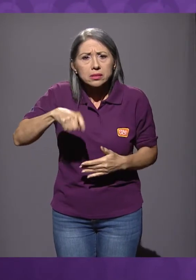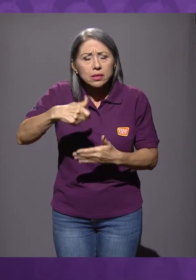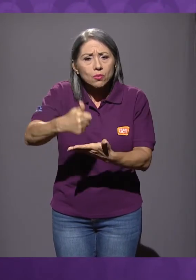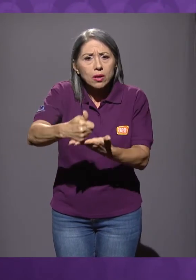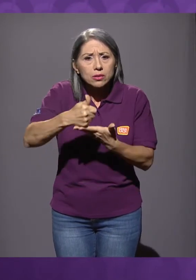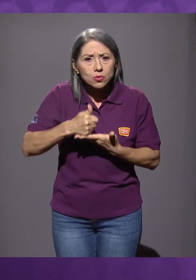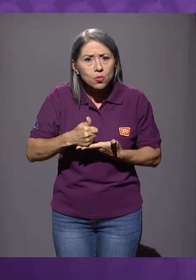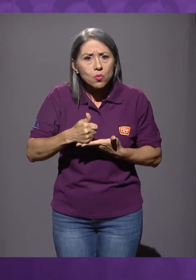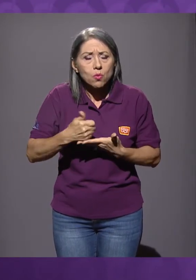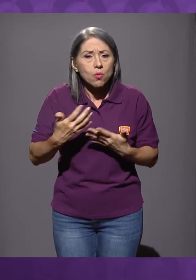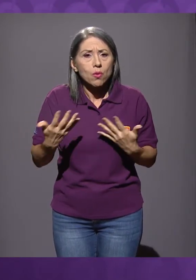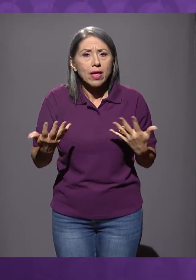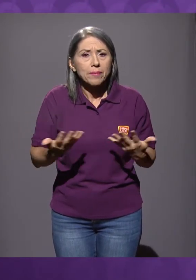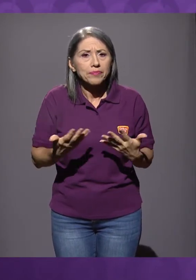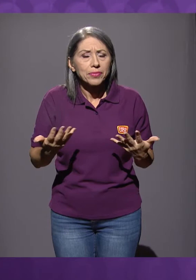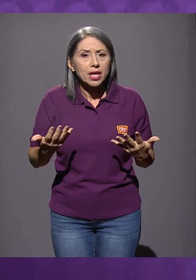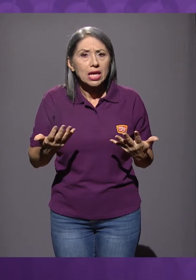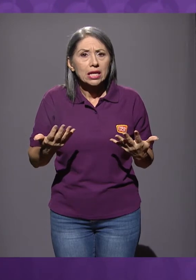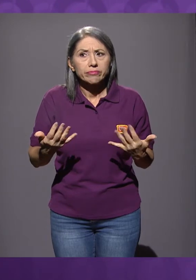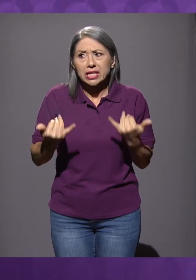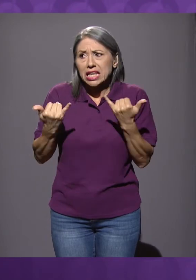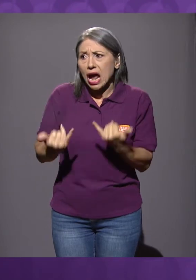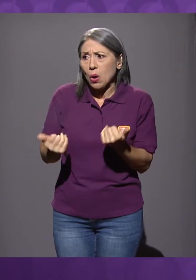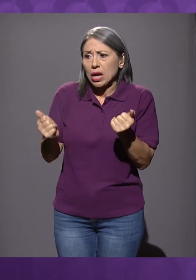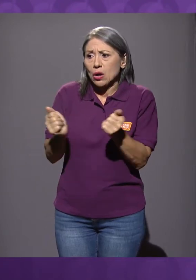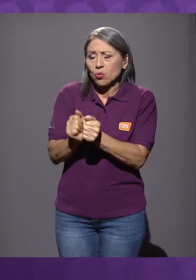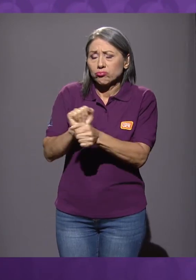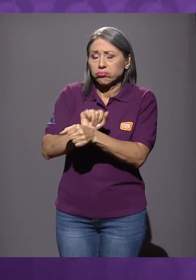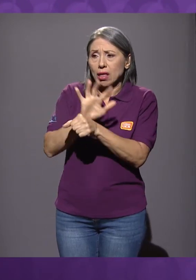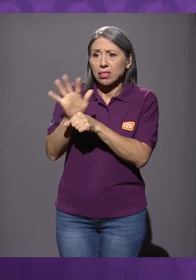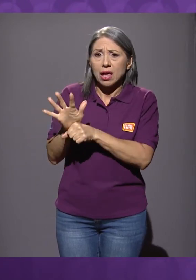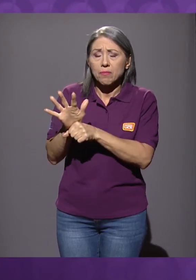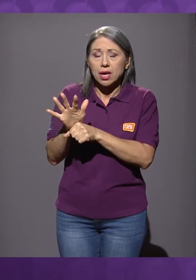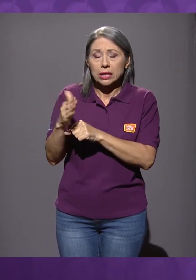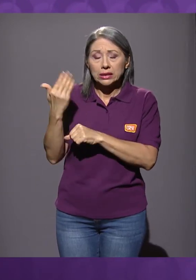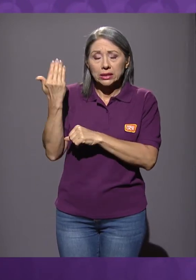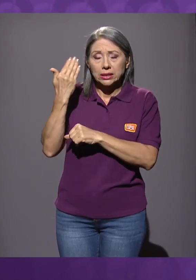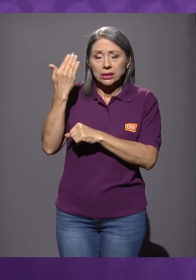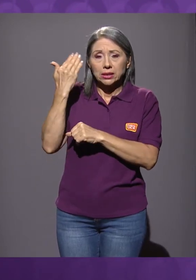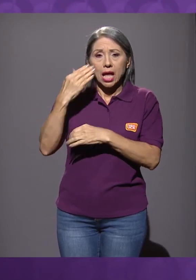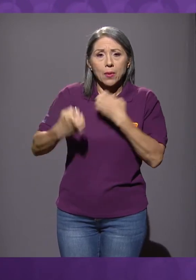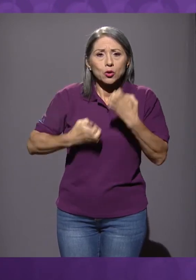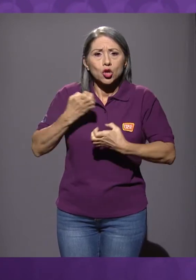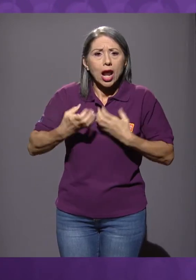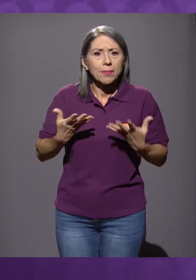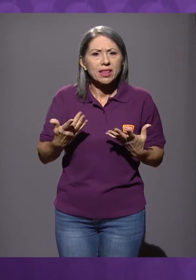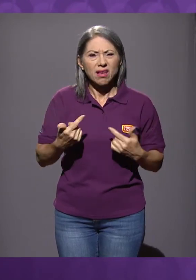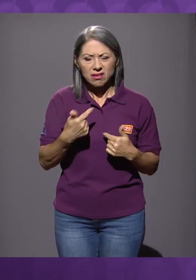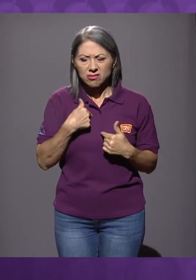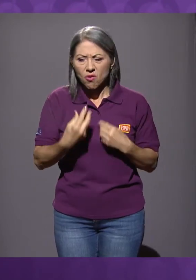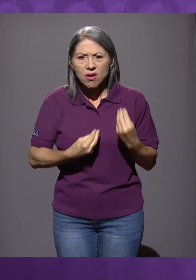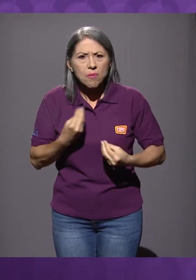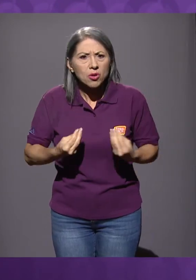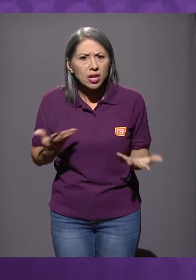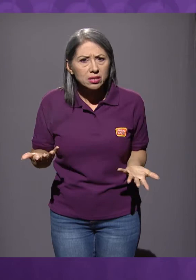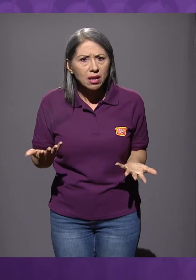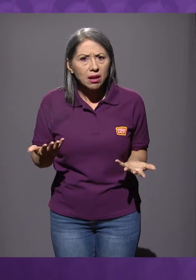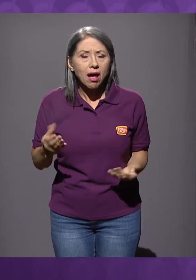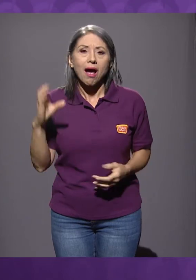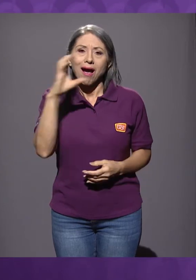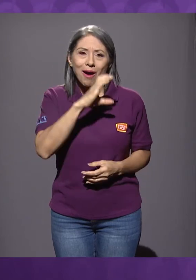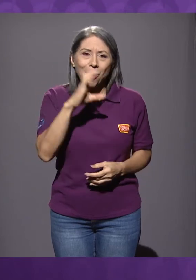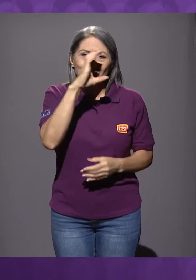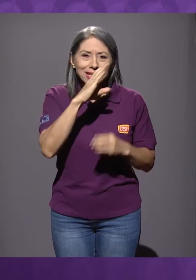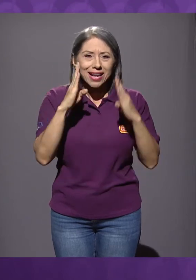ayuda y de repente el tema de la pandemia me ha afectado mucho emocionalmente, ¿qué podría hacer, verdad? Bueno,